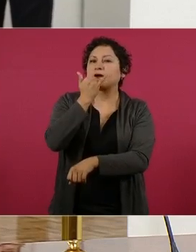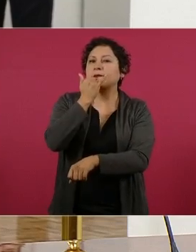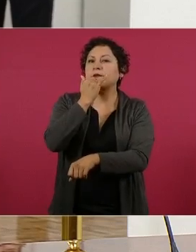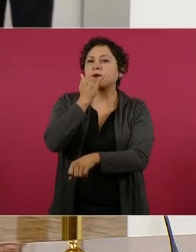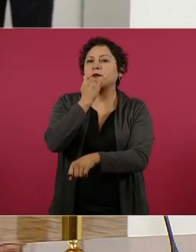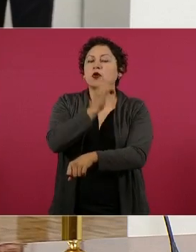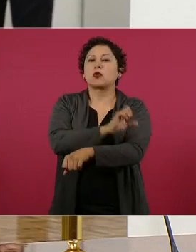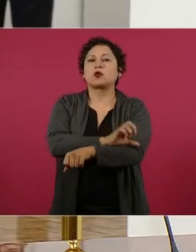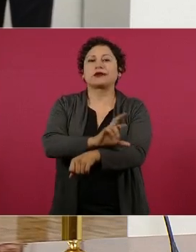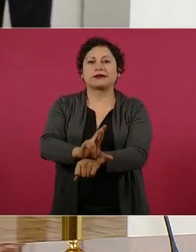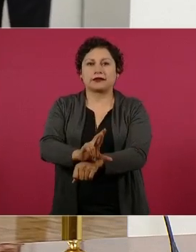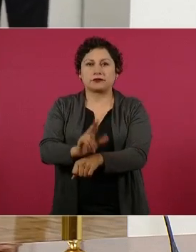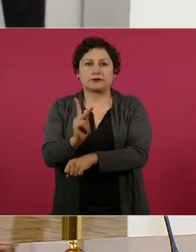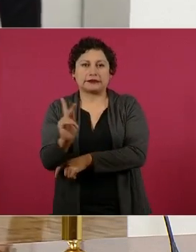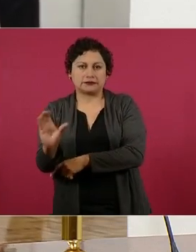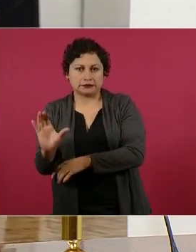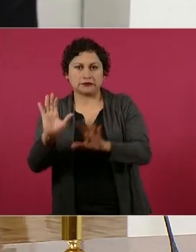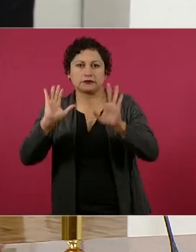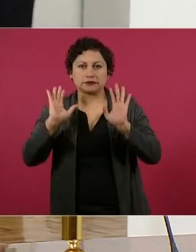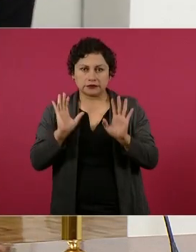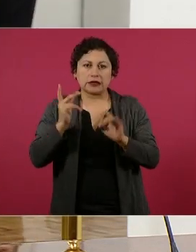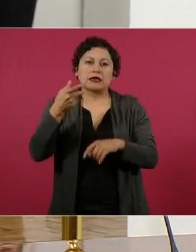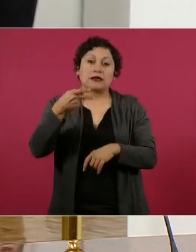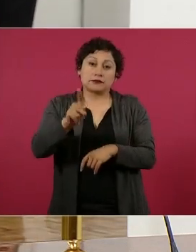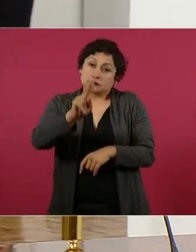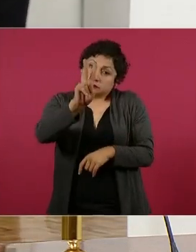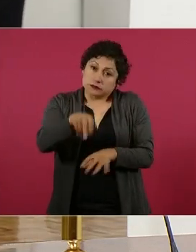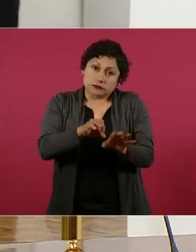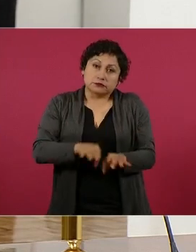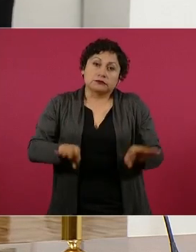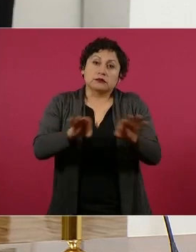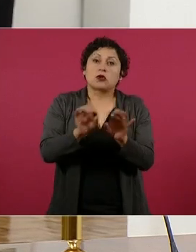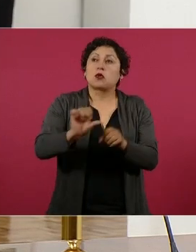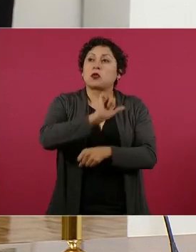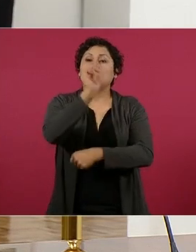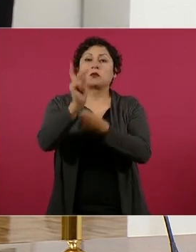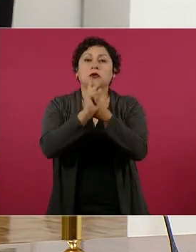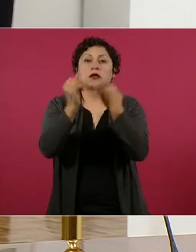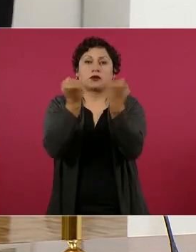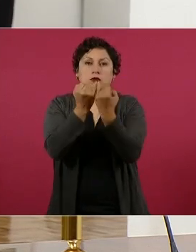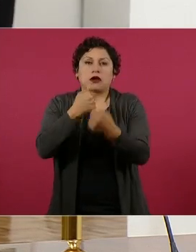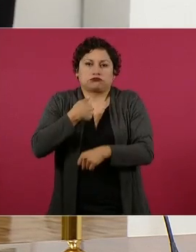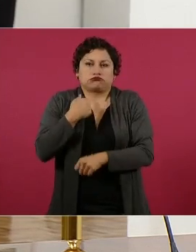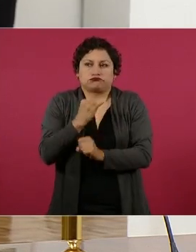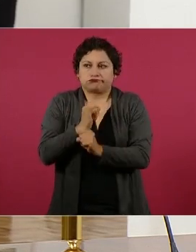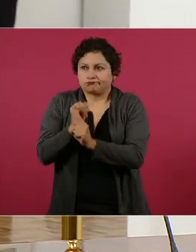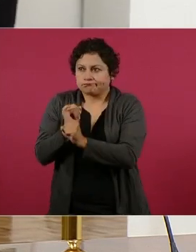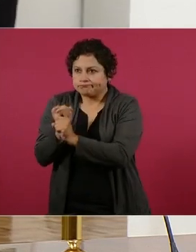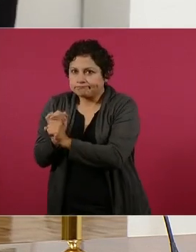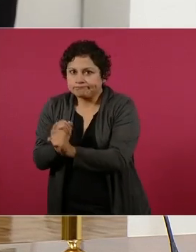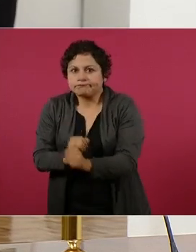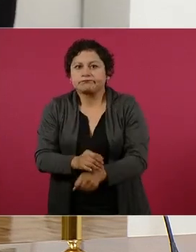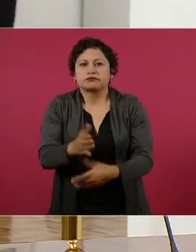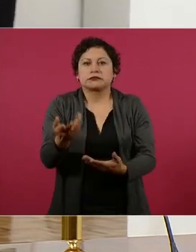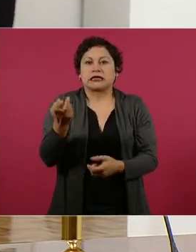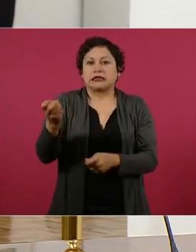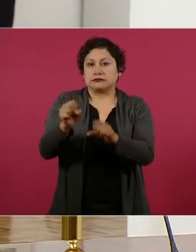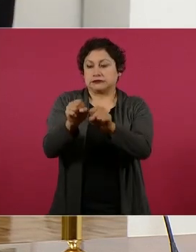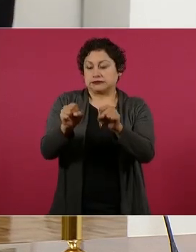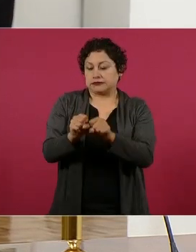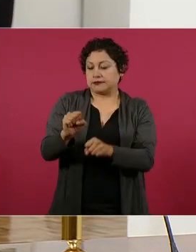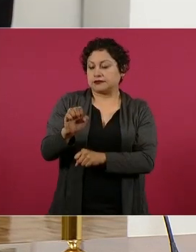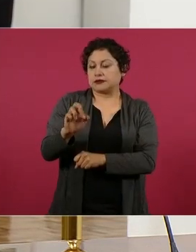civil, pero es algo muy importante que se da en muchos otros países. Le he comentado, le he dado mucho seguimiento al tema, que este sistema del Cell Broadcast puede